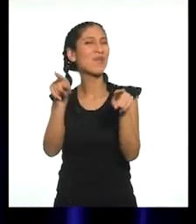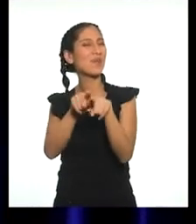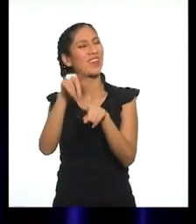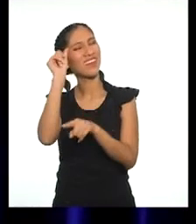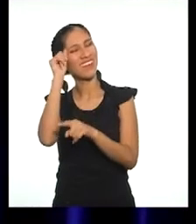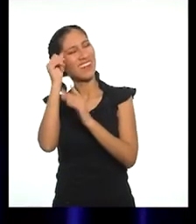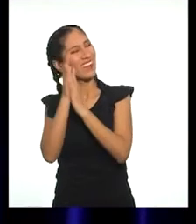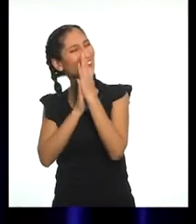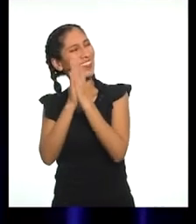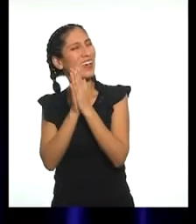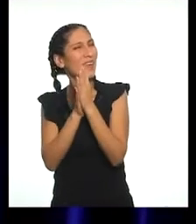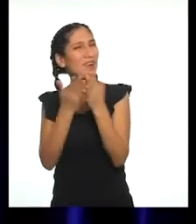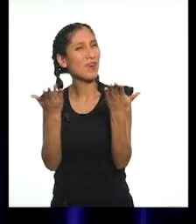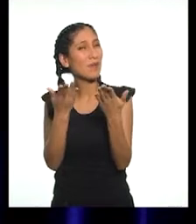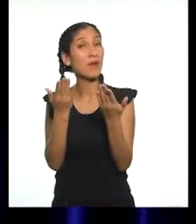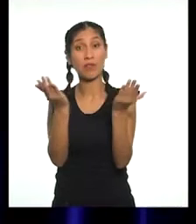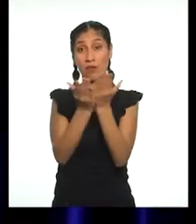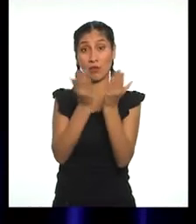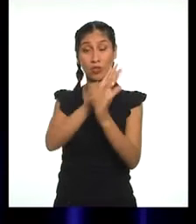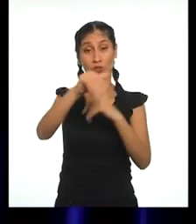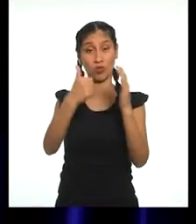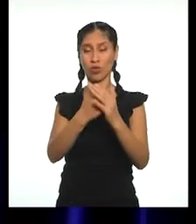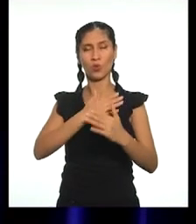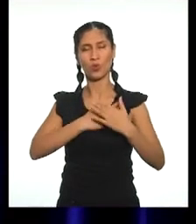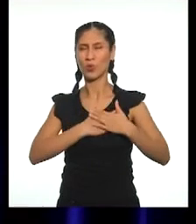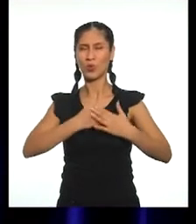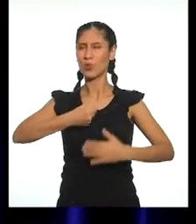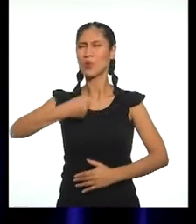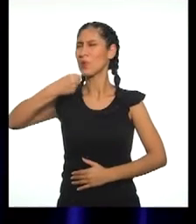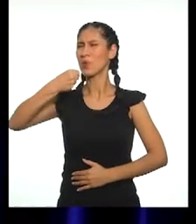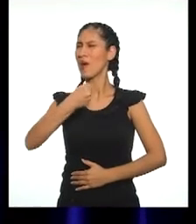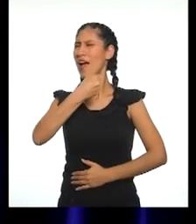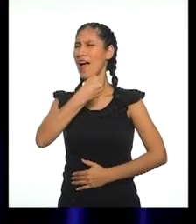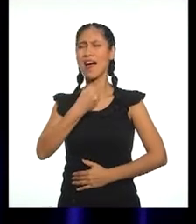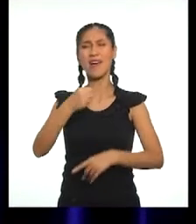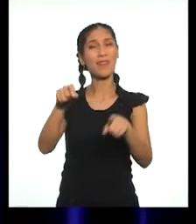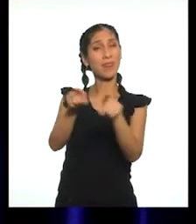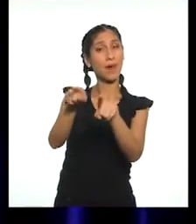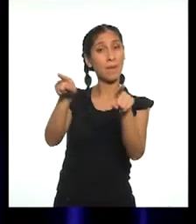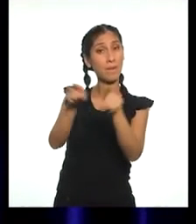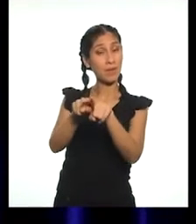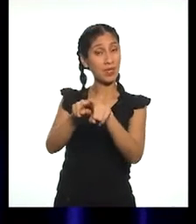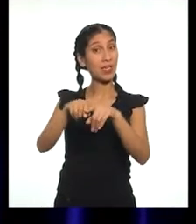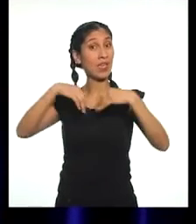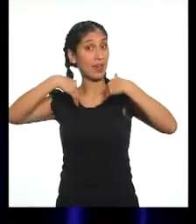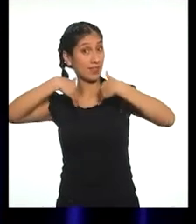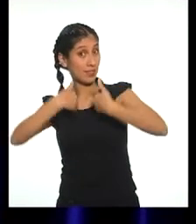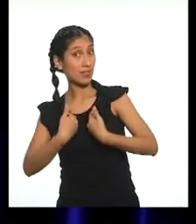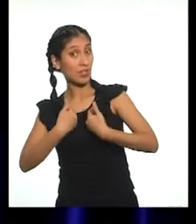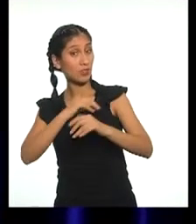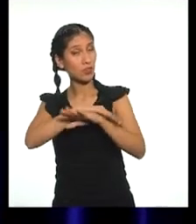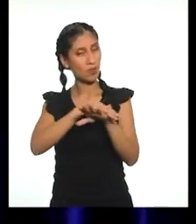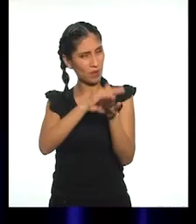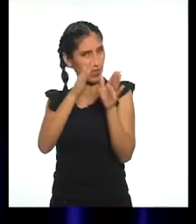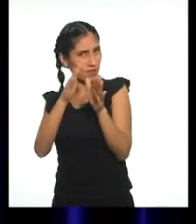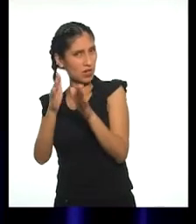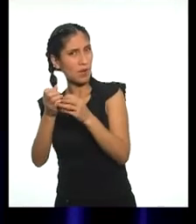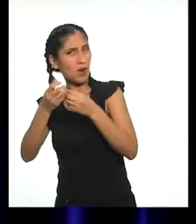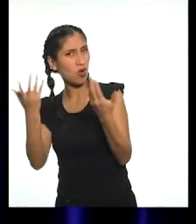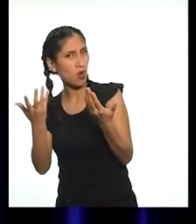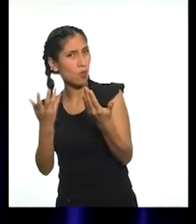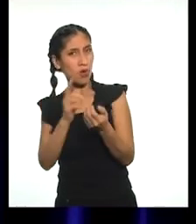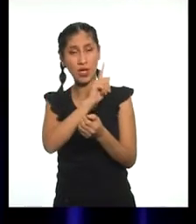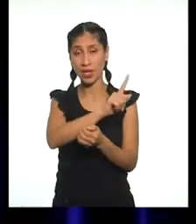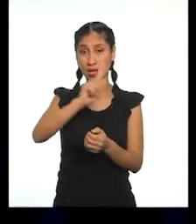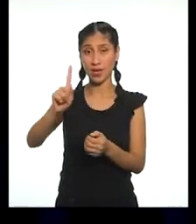mucho las actuaciones escolares. Es más, ya en las vacaciones planificaba cómo iba a participar en